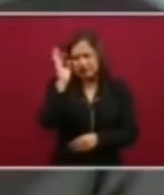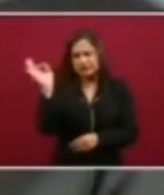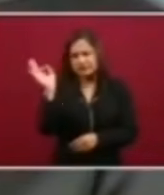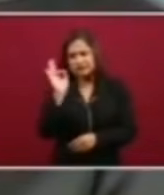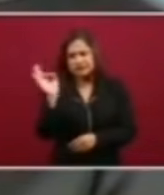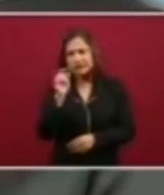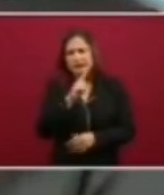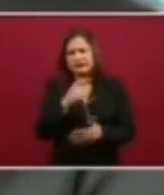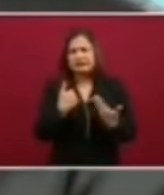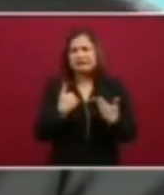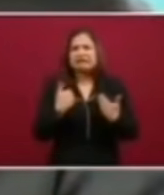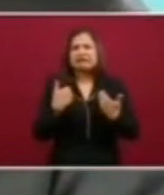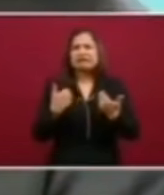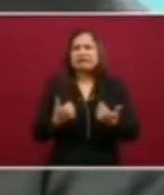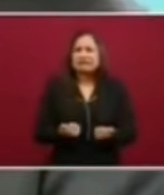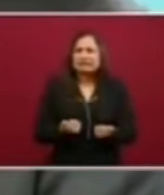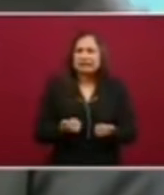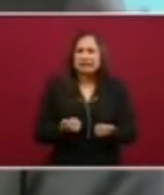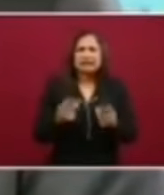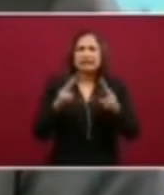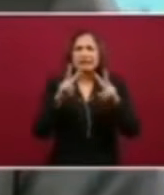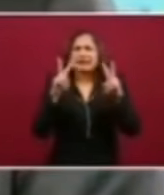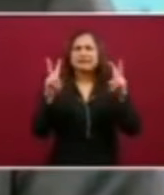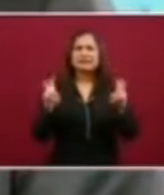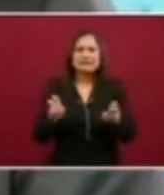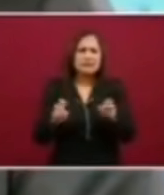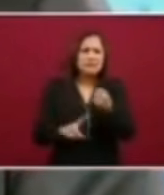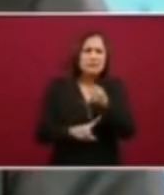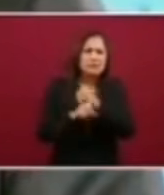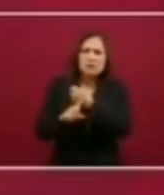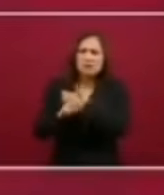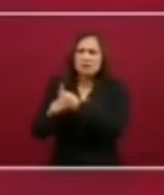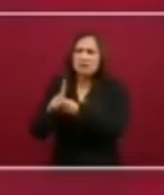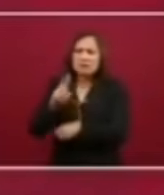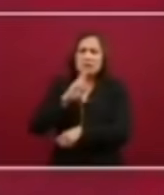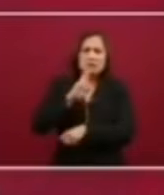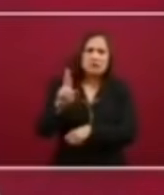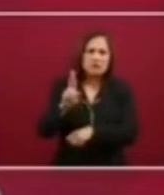de esa manera en que se pueden resolver las cosas.